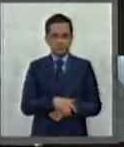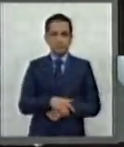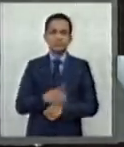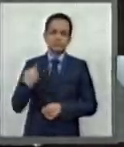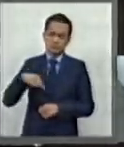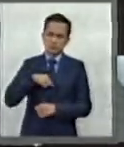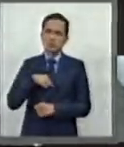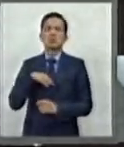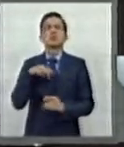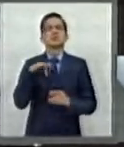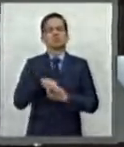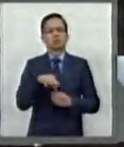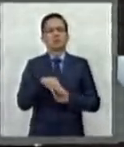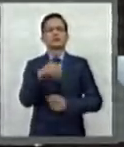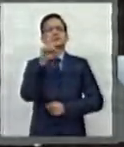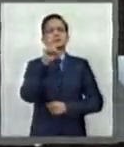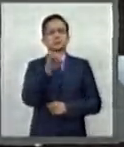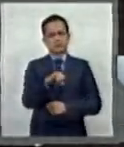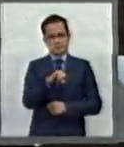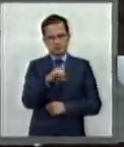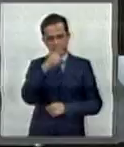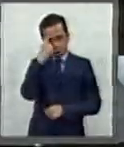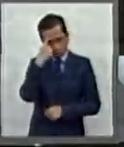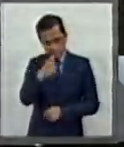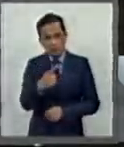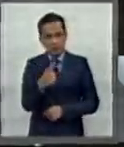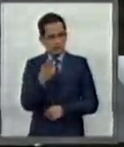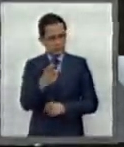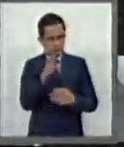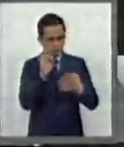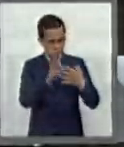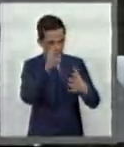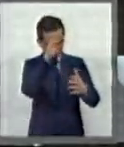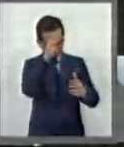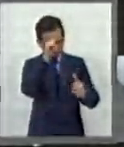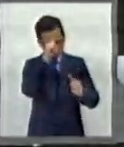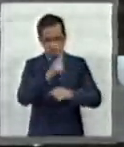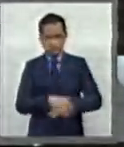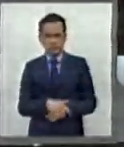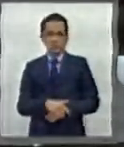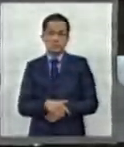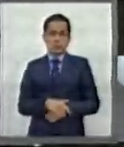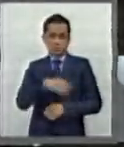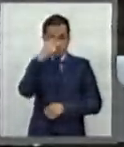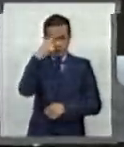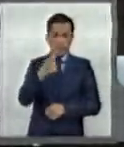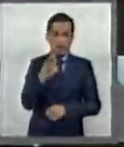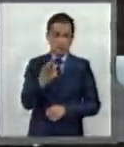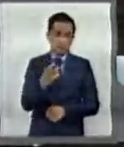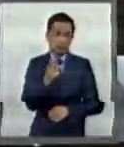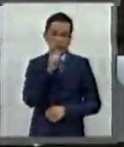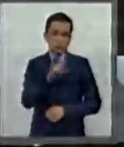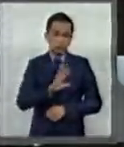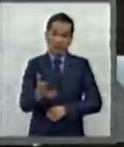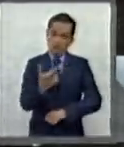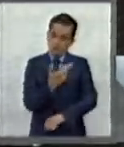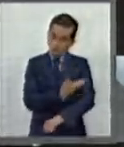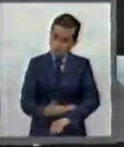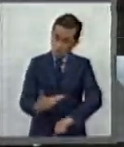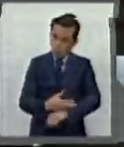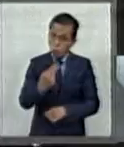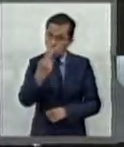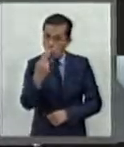que votaremos a su favor, a favor de este punto de acuerdo, en pro del trámite también de urgente y